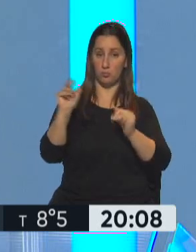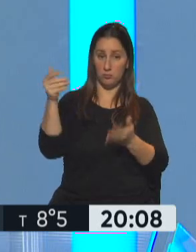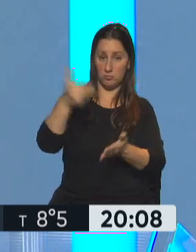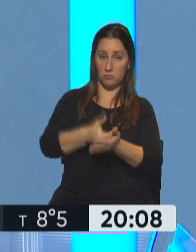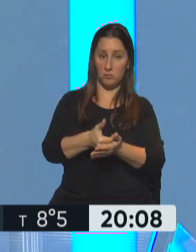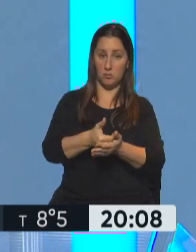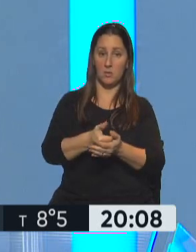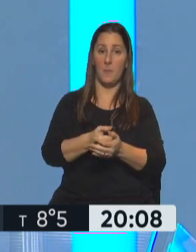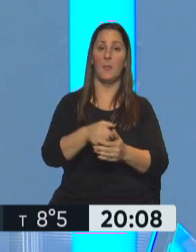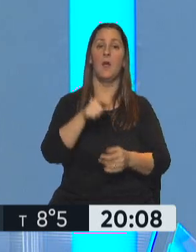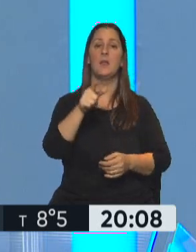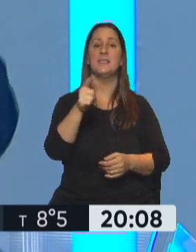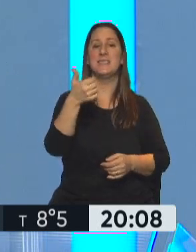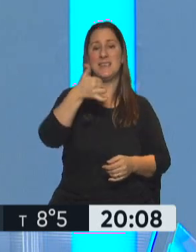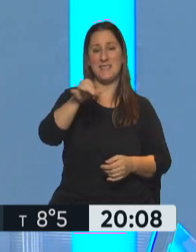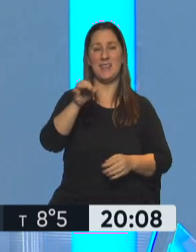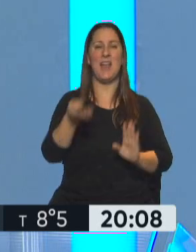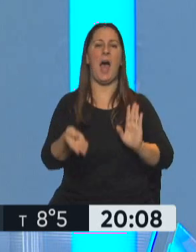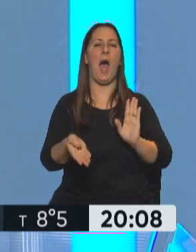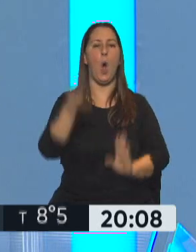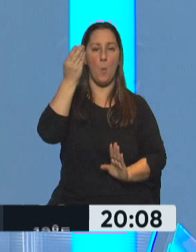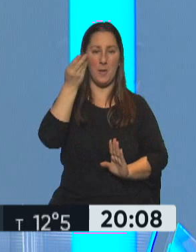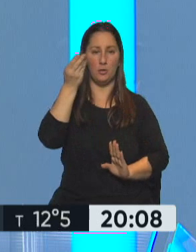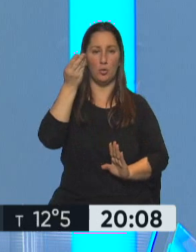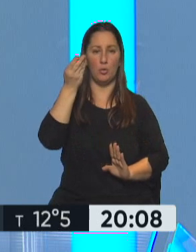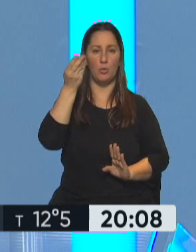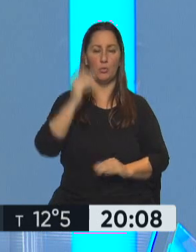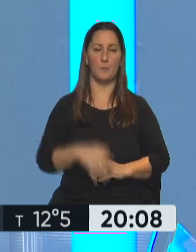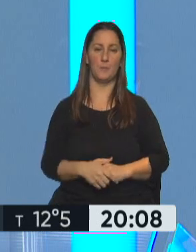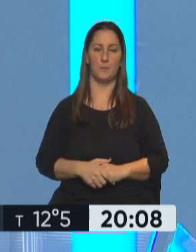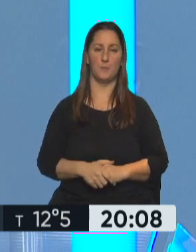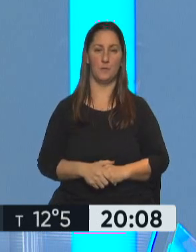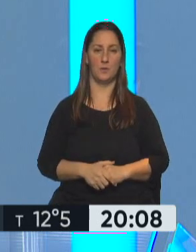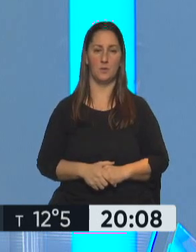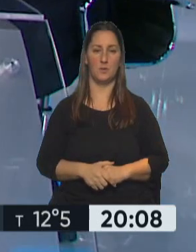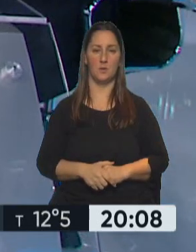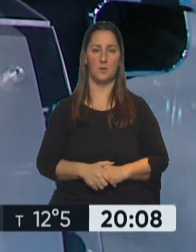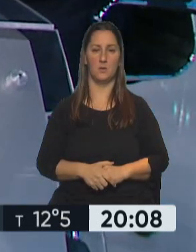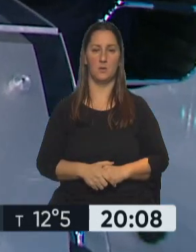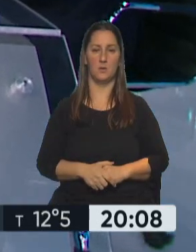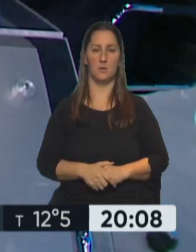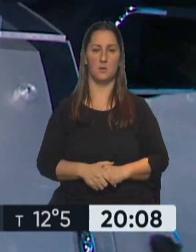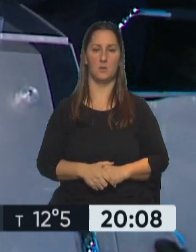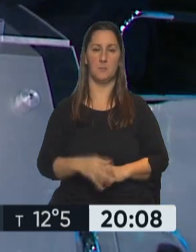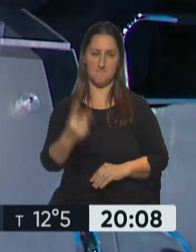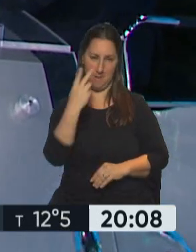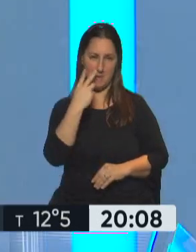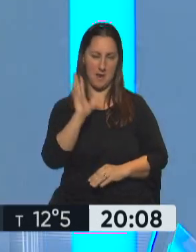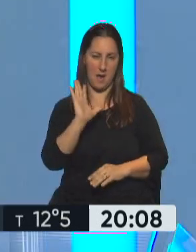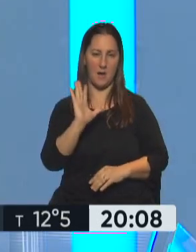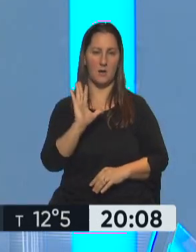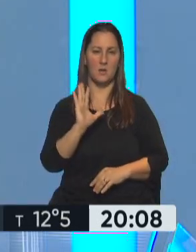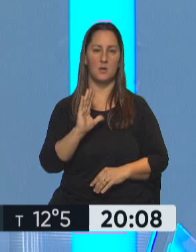ese es el aumento a 60 y con número digo pero si me mira el tipo no